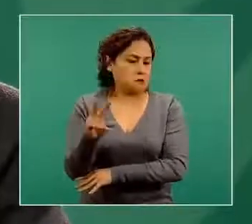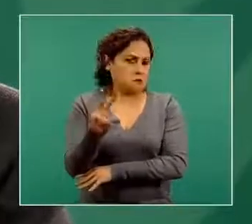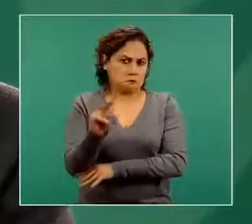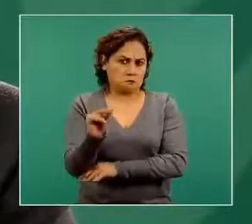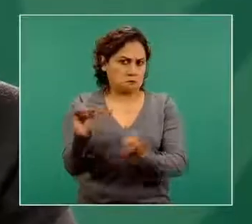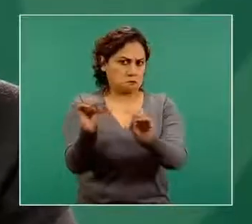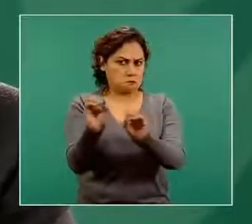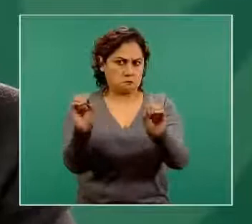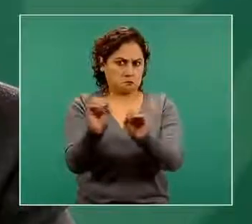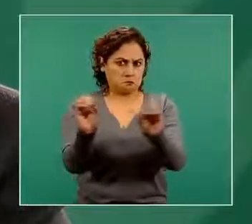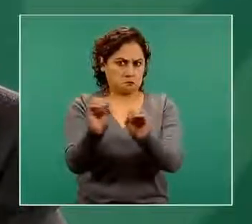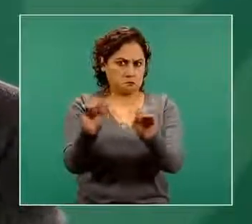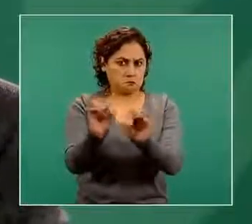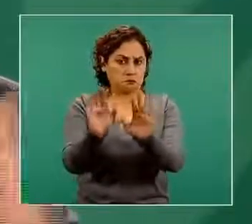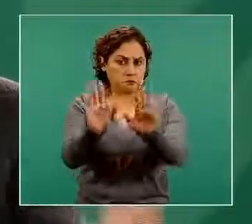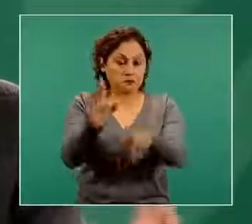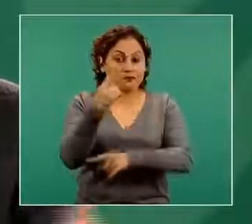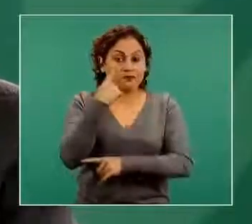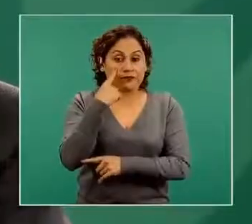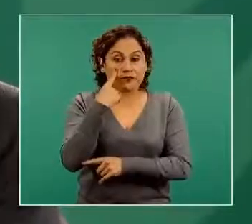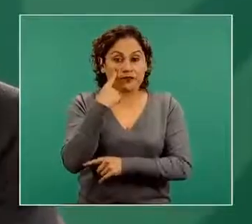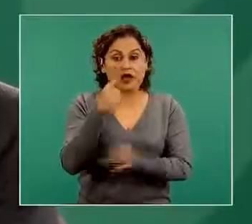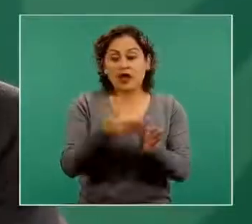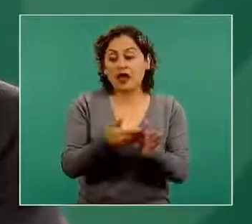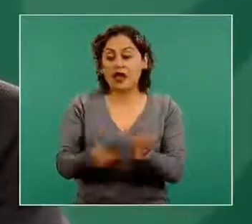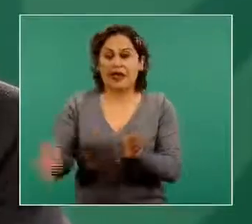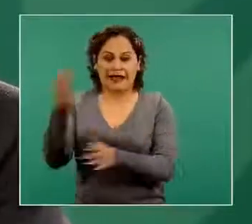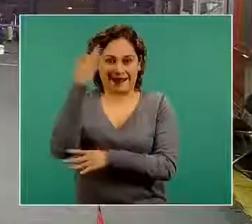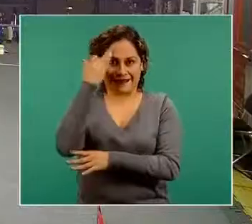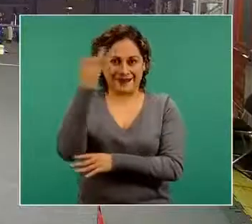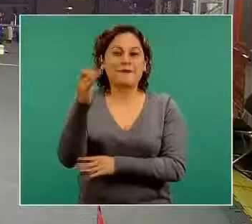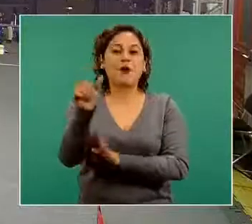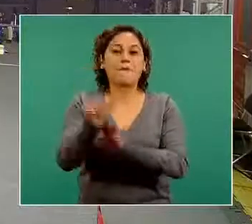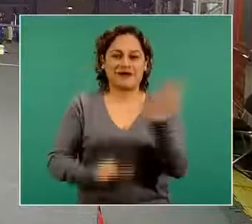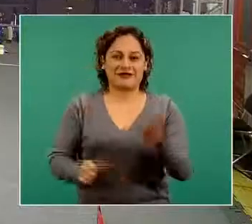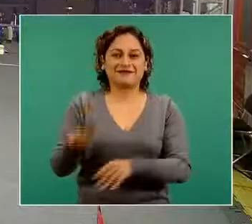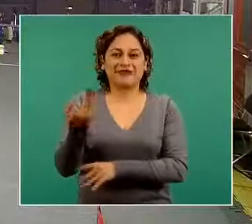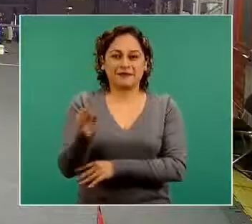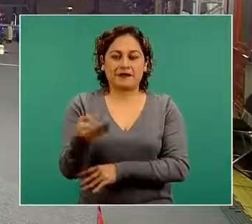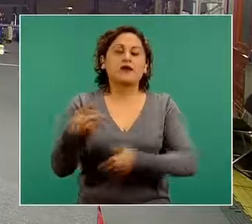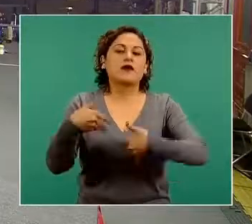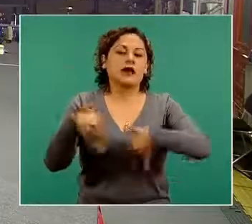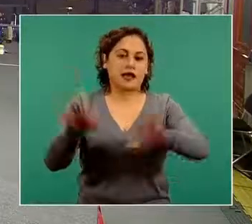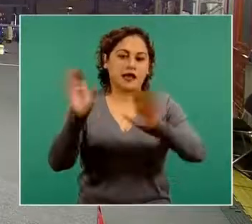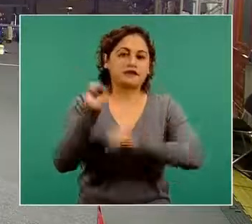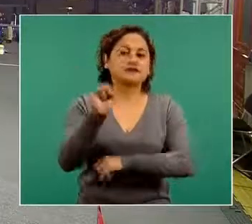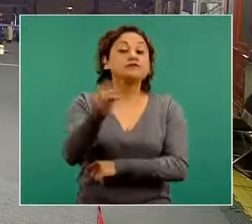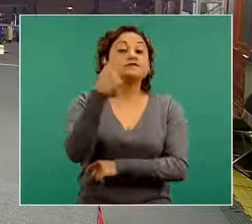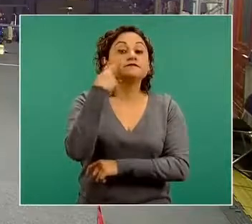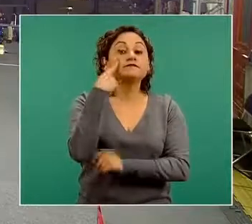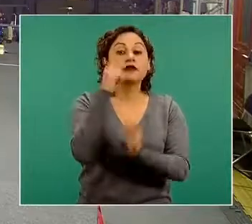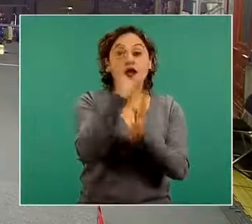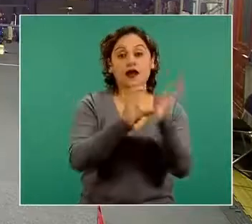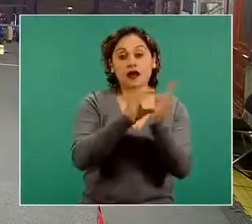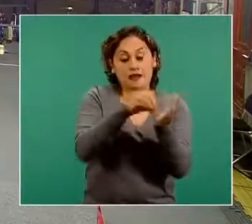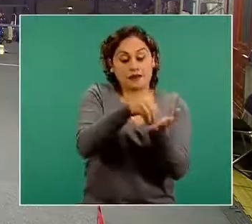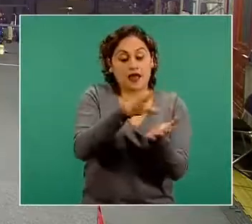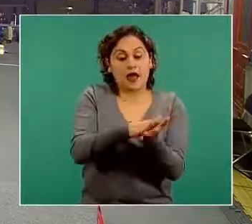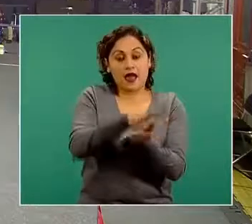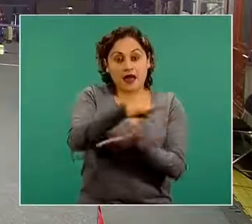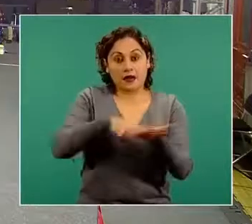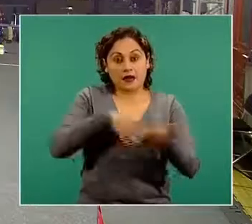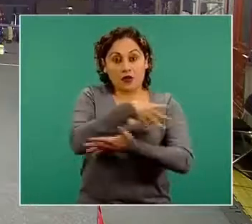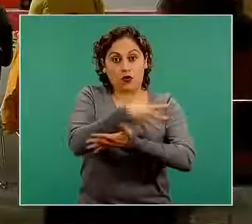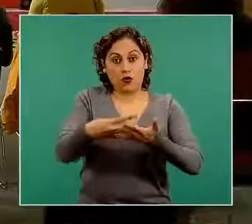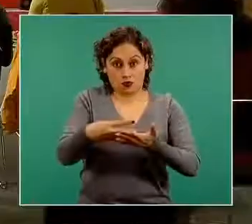que durante febrero, el esquema original era embarques de